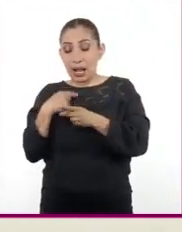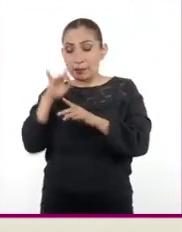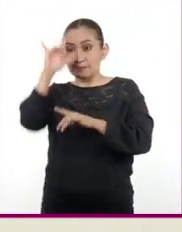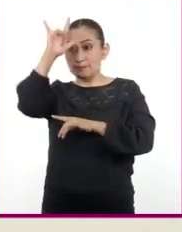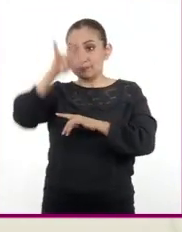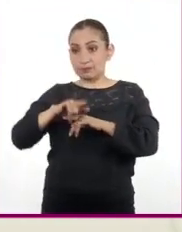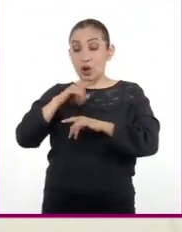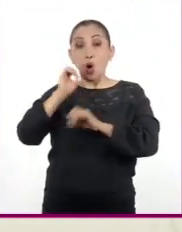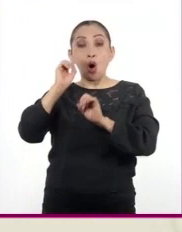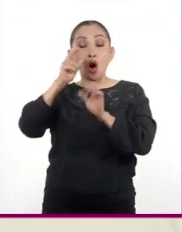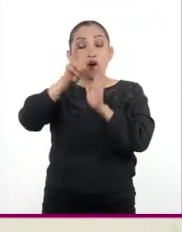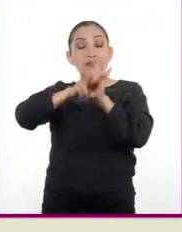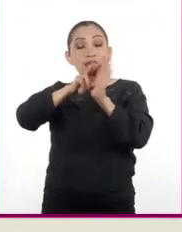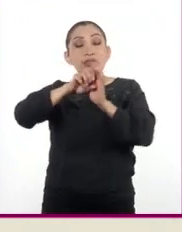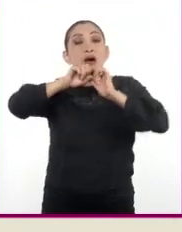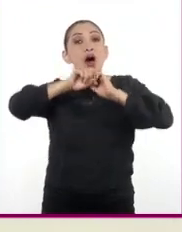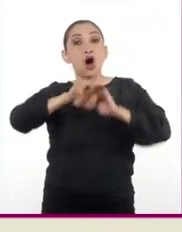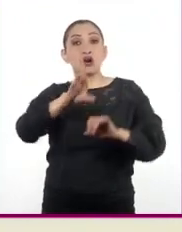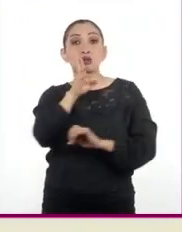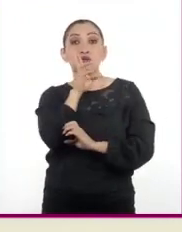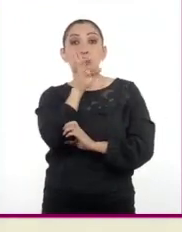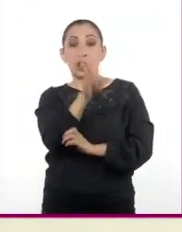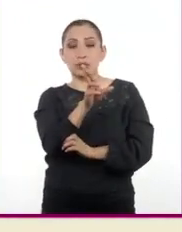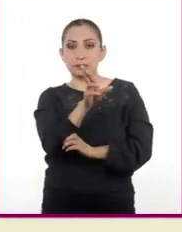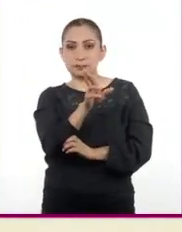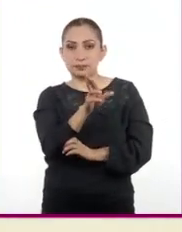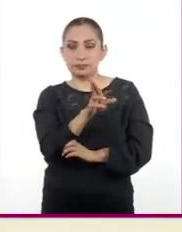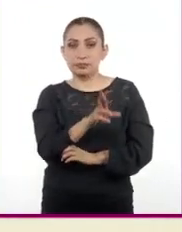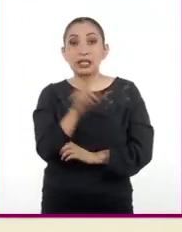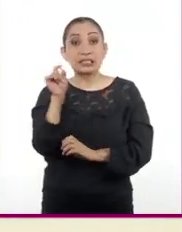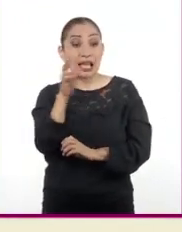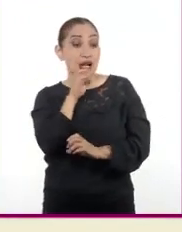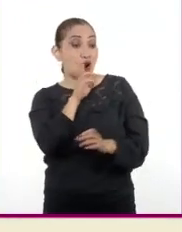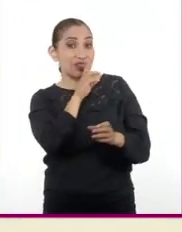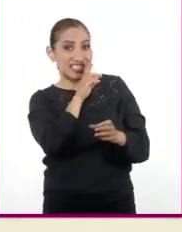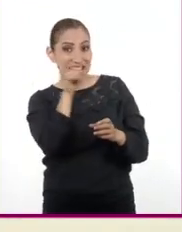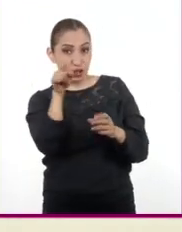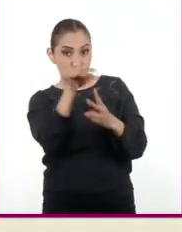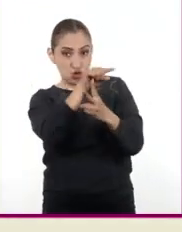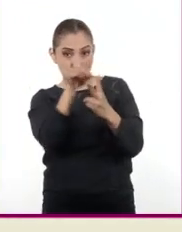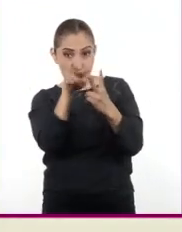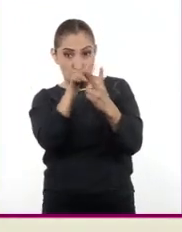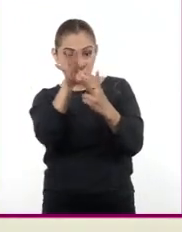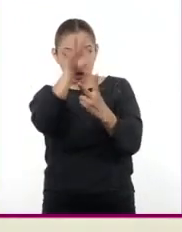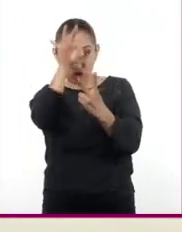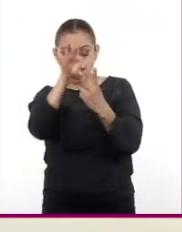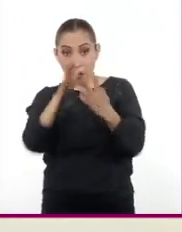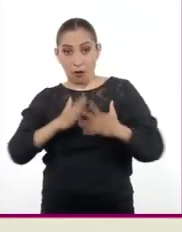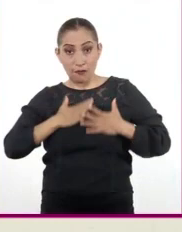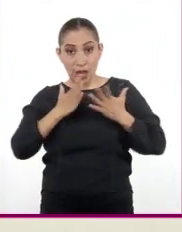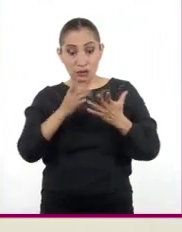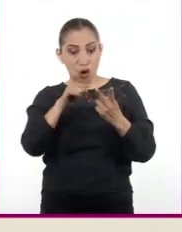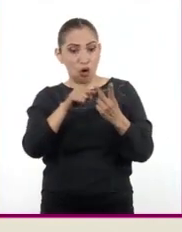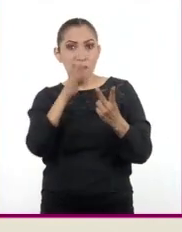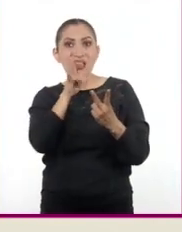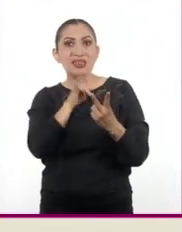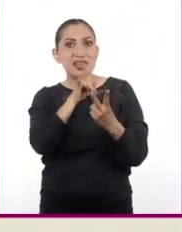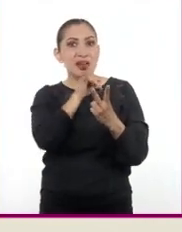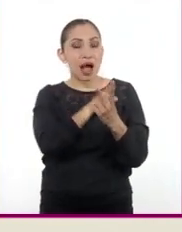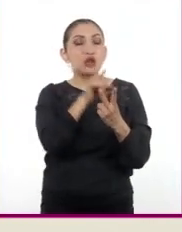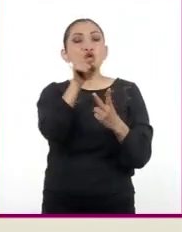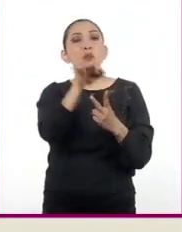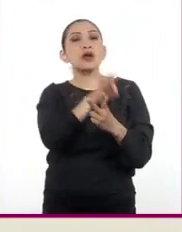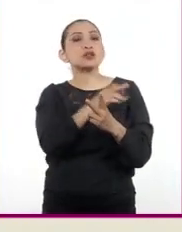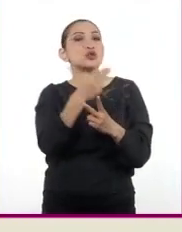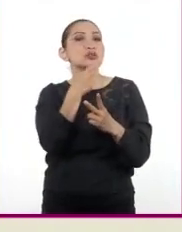cartel o video donde difundan sus resultados, es decir, si las noticias que eligieron son confiables o no. Pueden